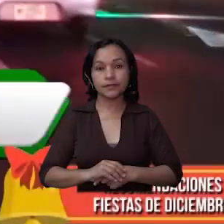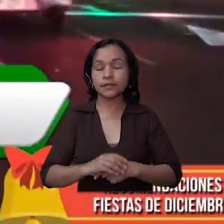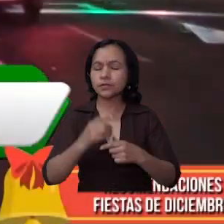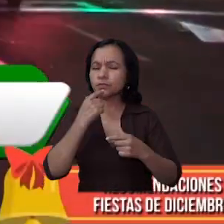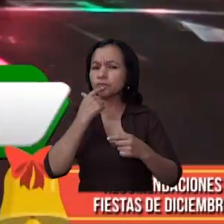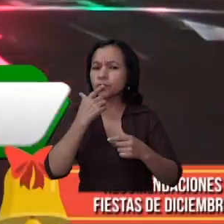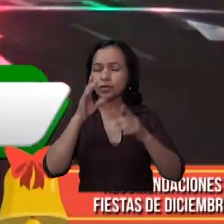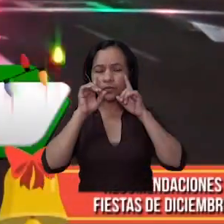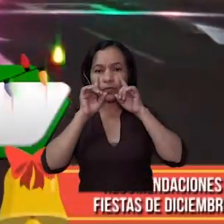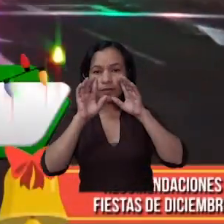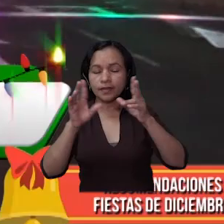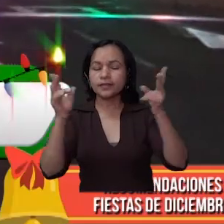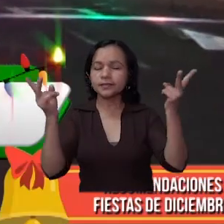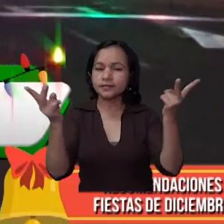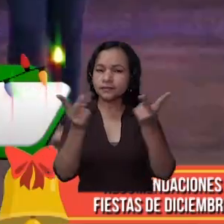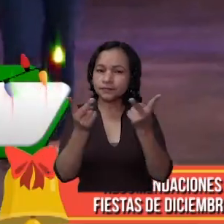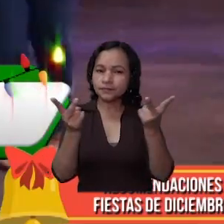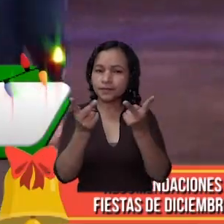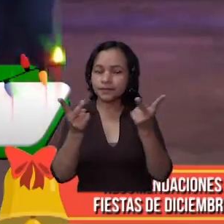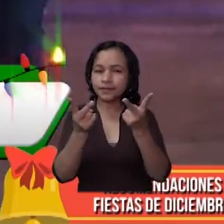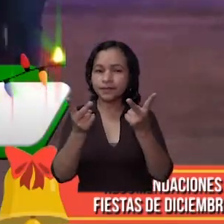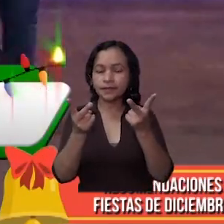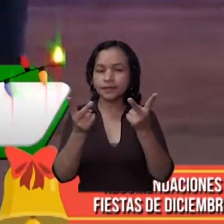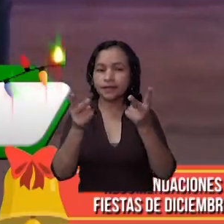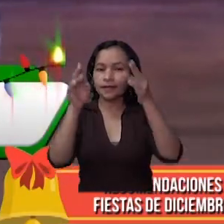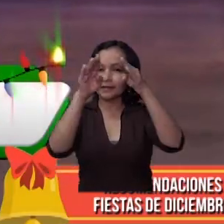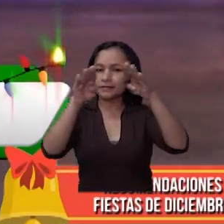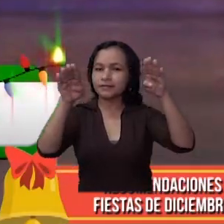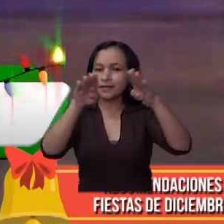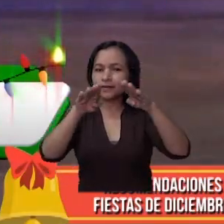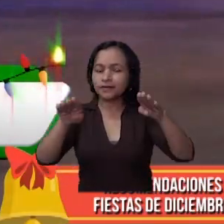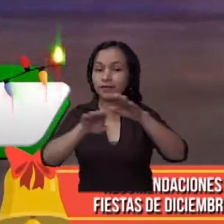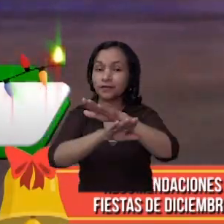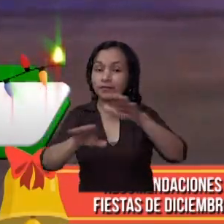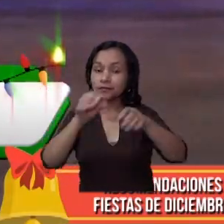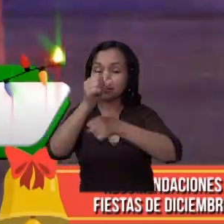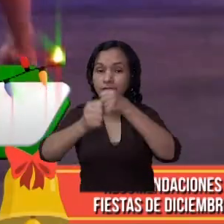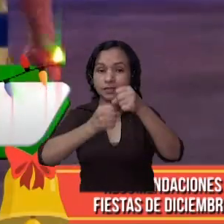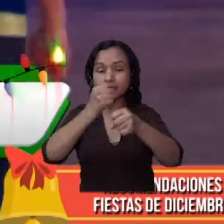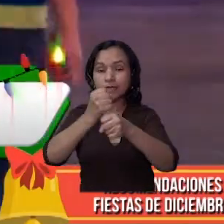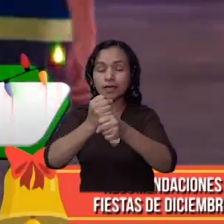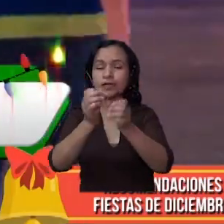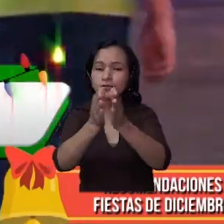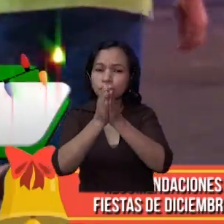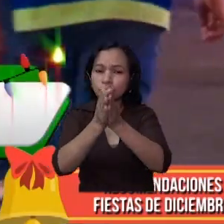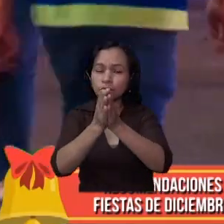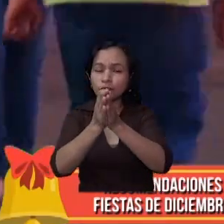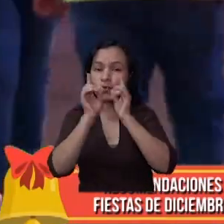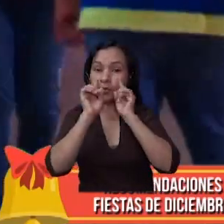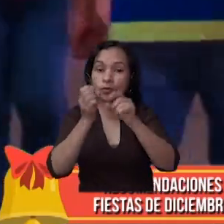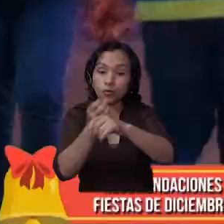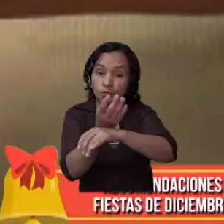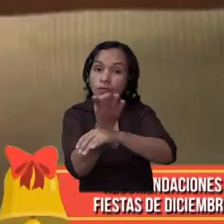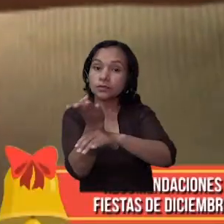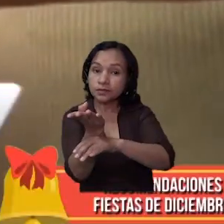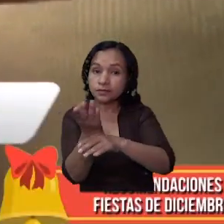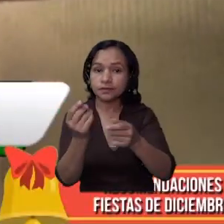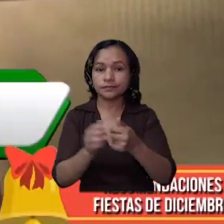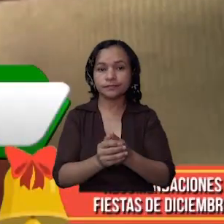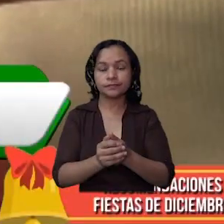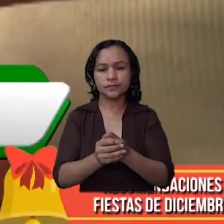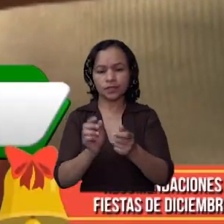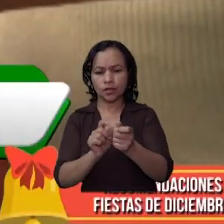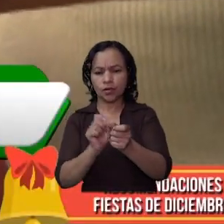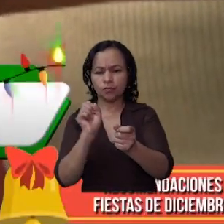Porque prevenir es vivir. En estas fiestas de Navidad y fin de año, tomemos en cuenta las siguientes recomendaciones. Al